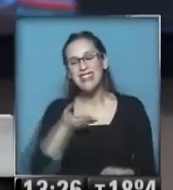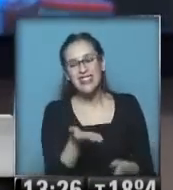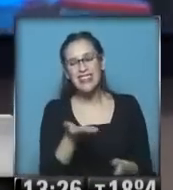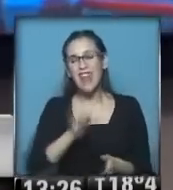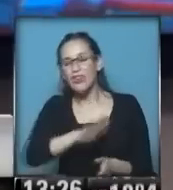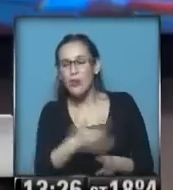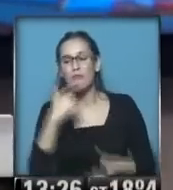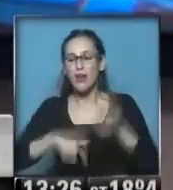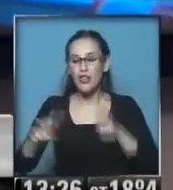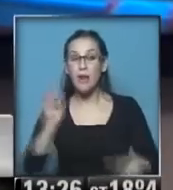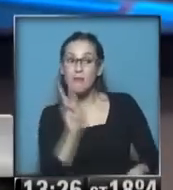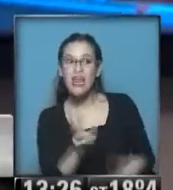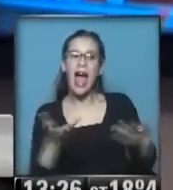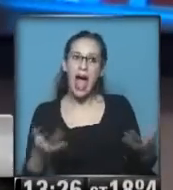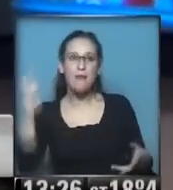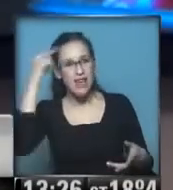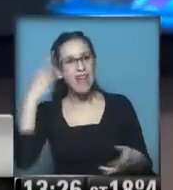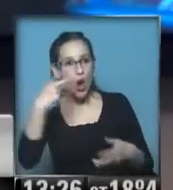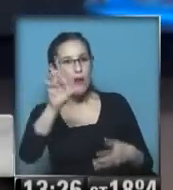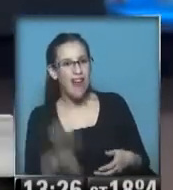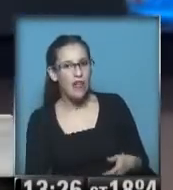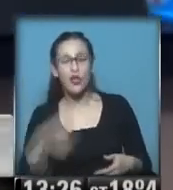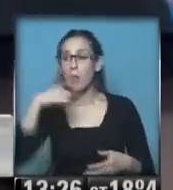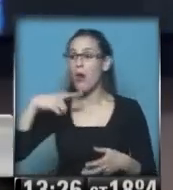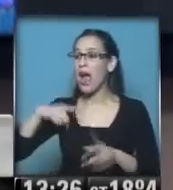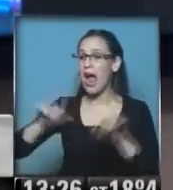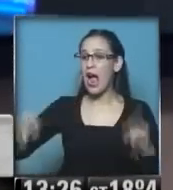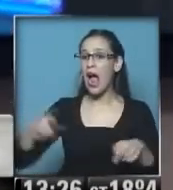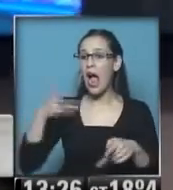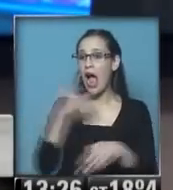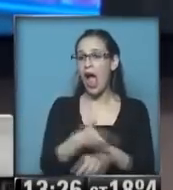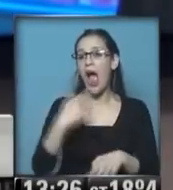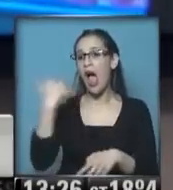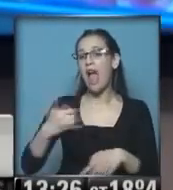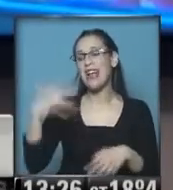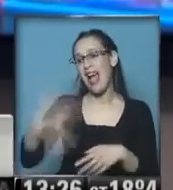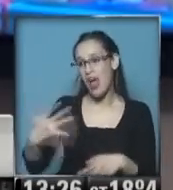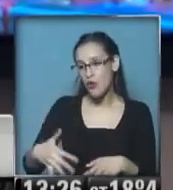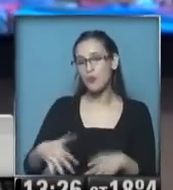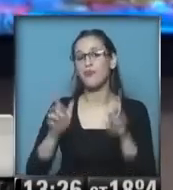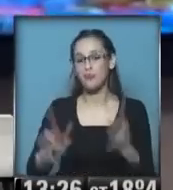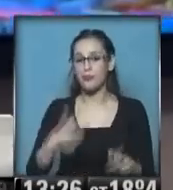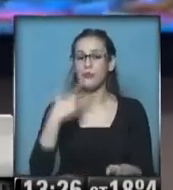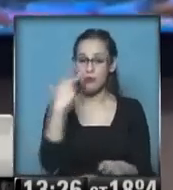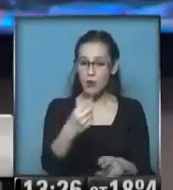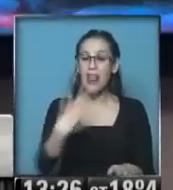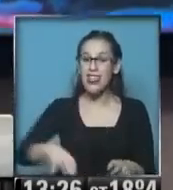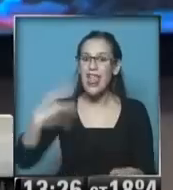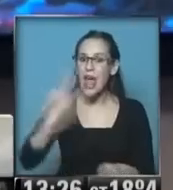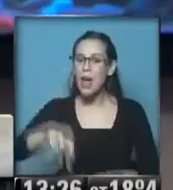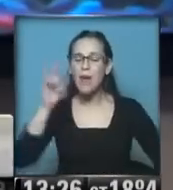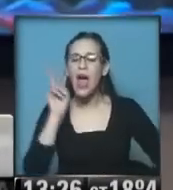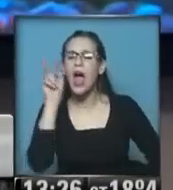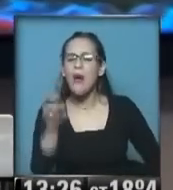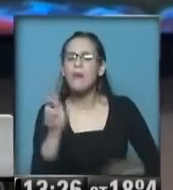corresponde al acuerdo como si fuese el acuerdo pero es muy importante que eh cuando uno va a comprar verifique que el producto que se está señalizando